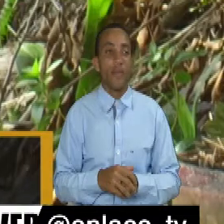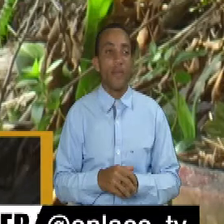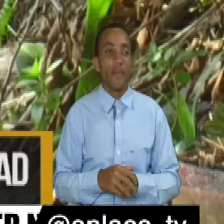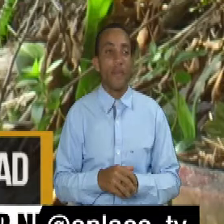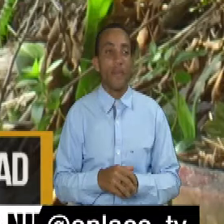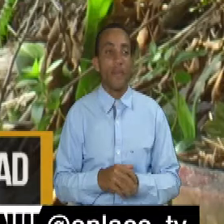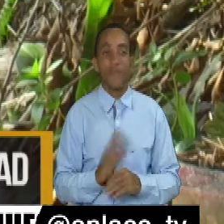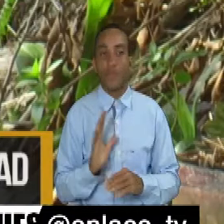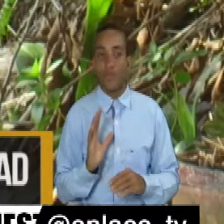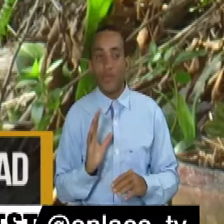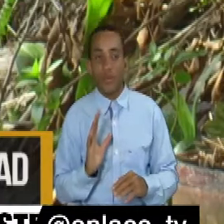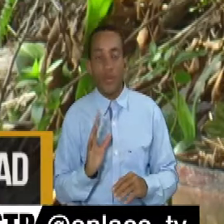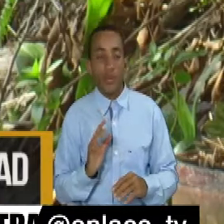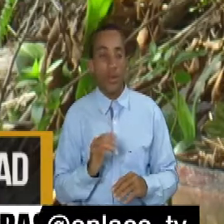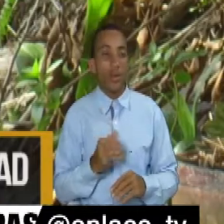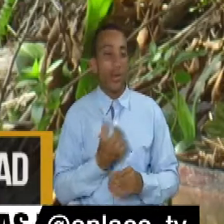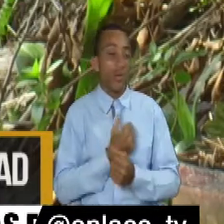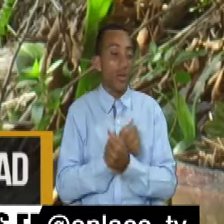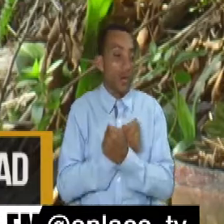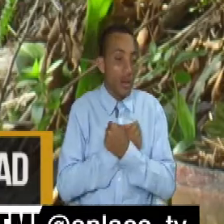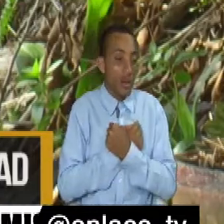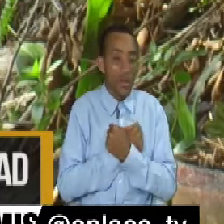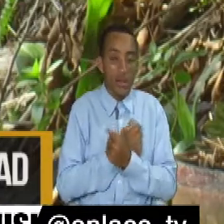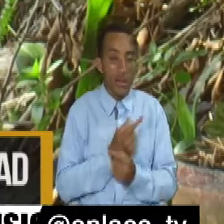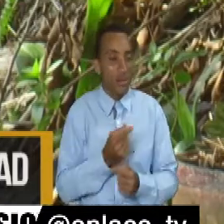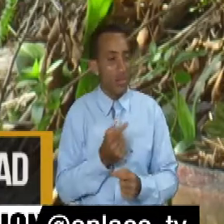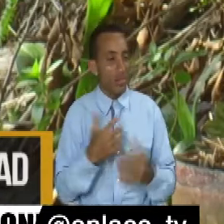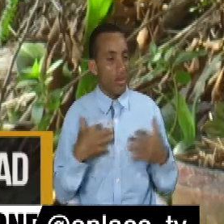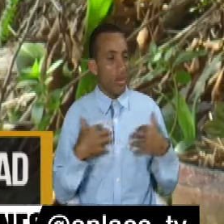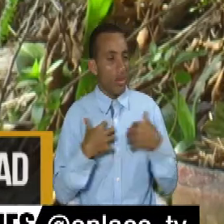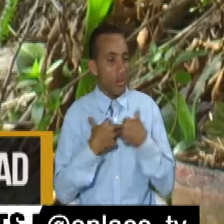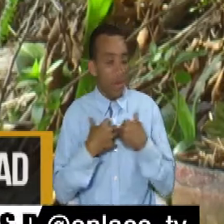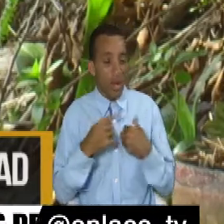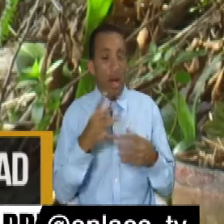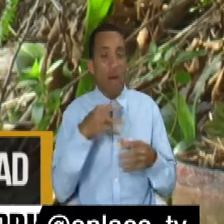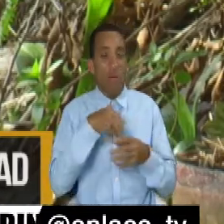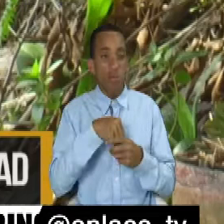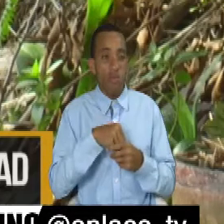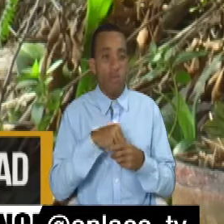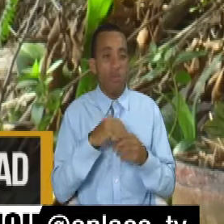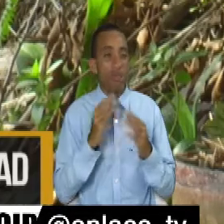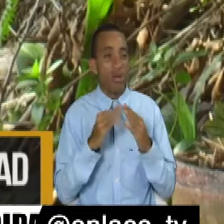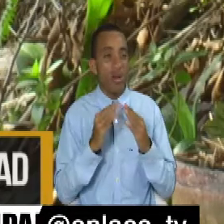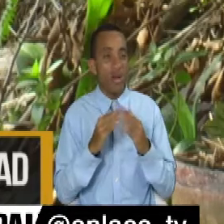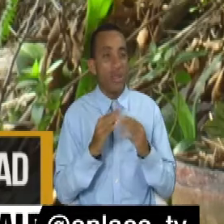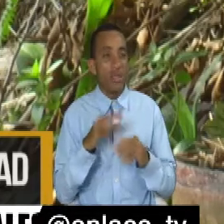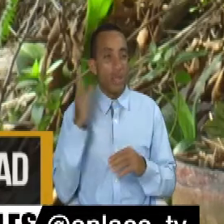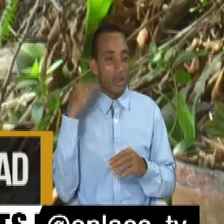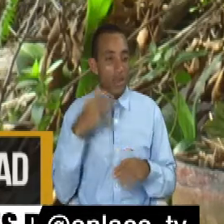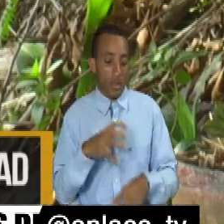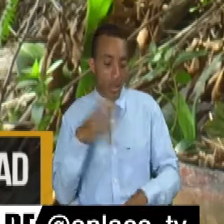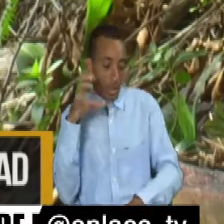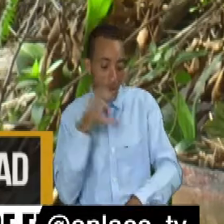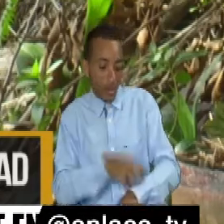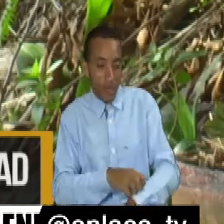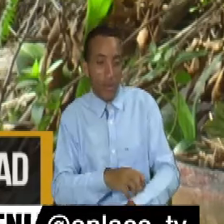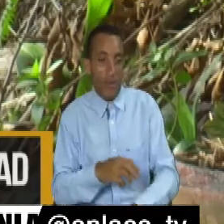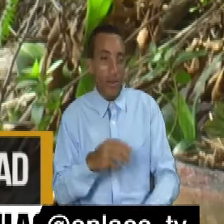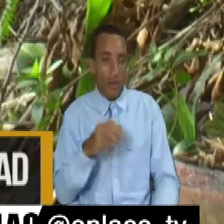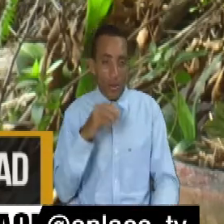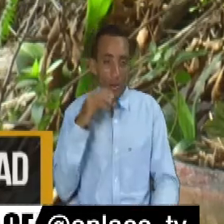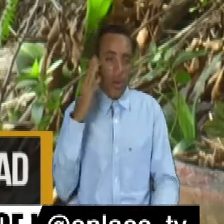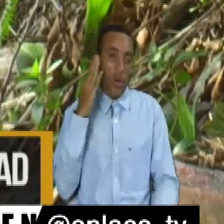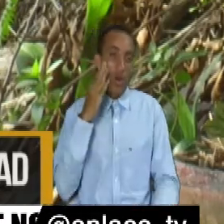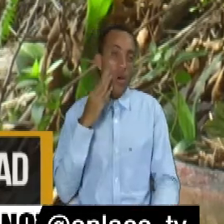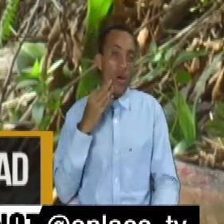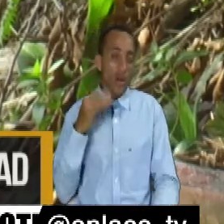no era muy amante tener animales en la casa, pues había tenido una experiencia de una mordedura de perro cuando adolescente,